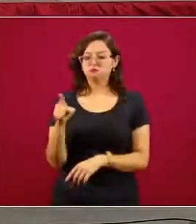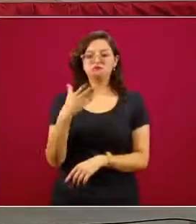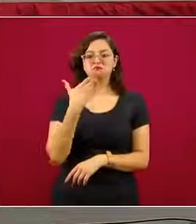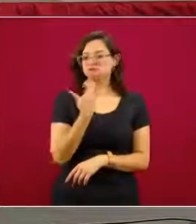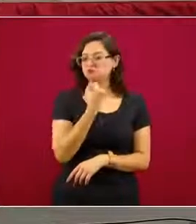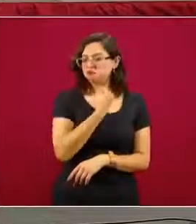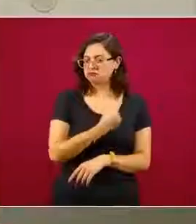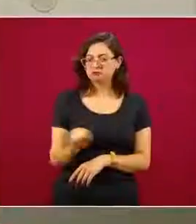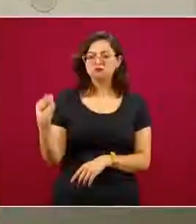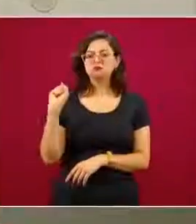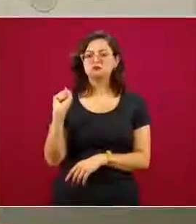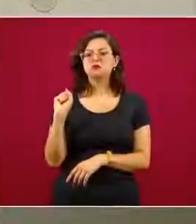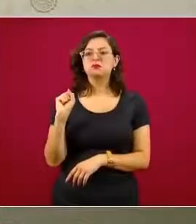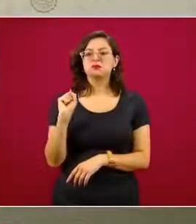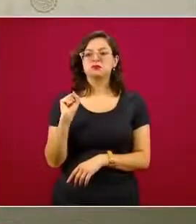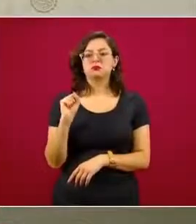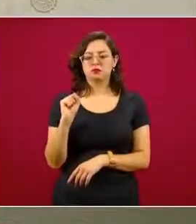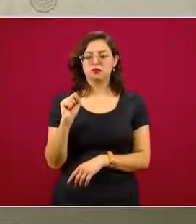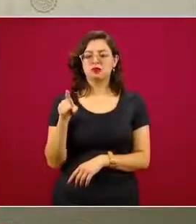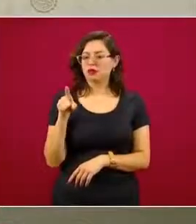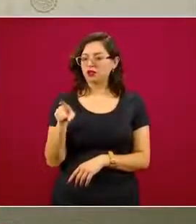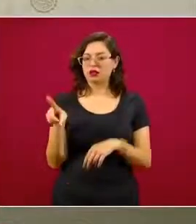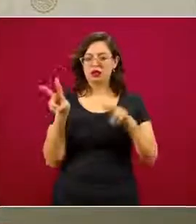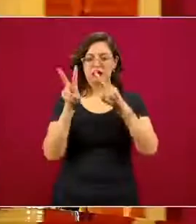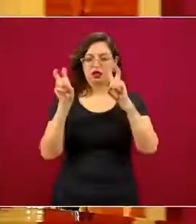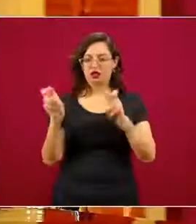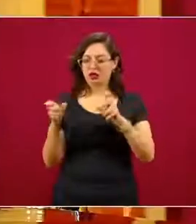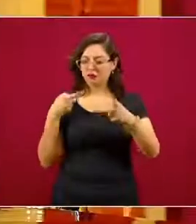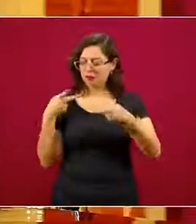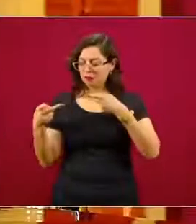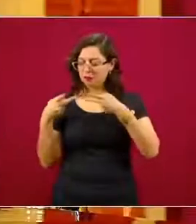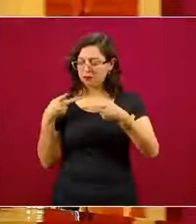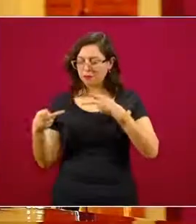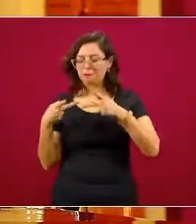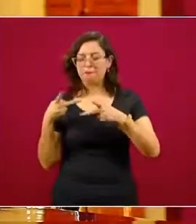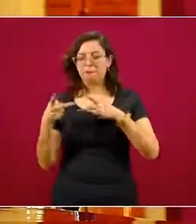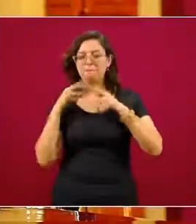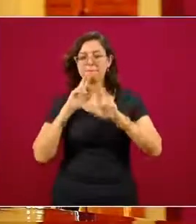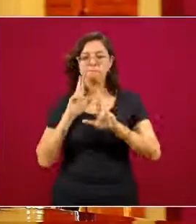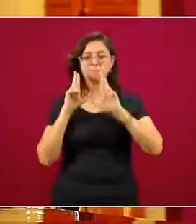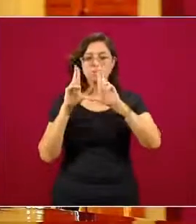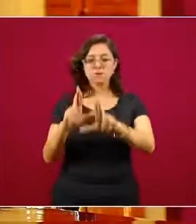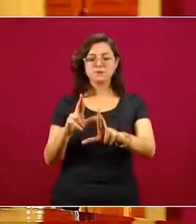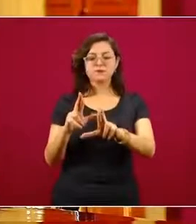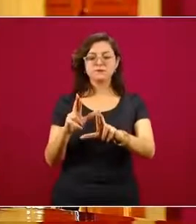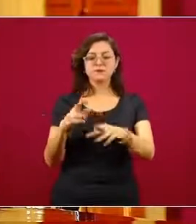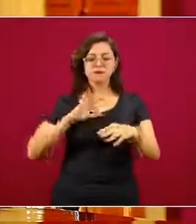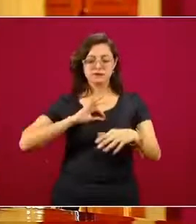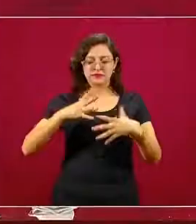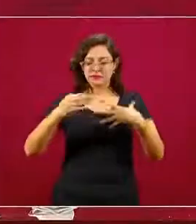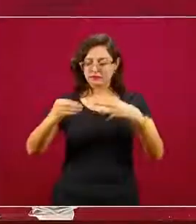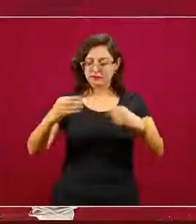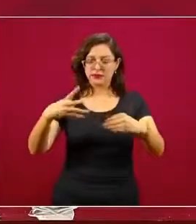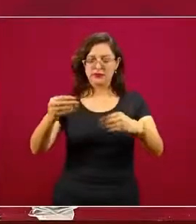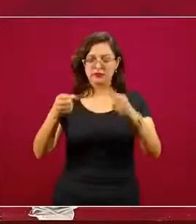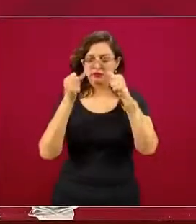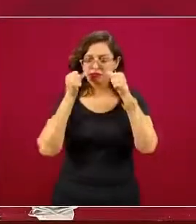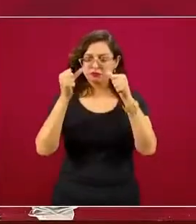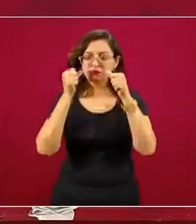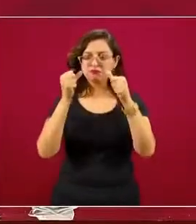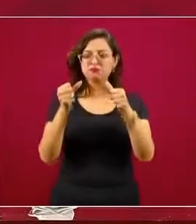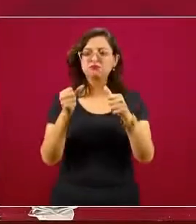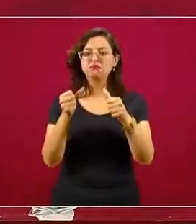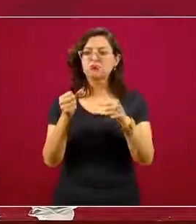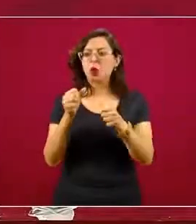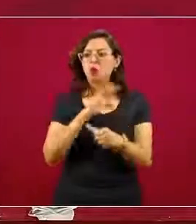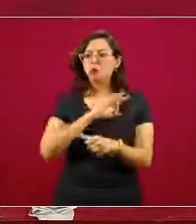altamente competente, experta precisamente en todo este tema de preparación y respuesta ante epidemias, y